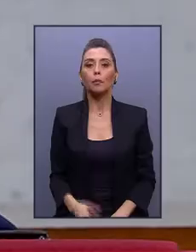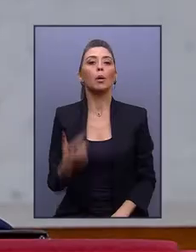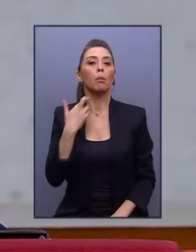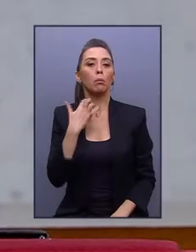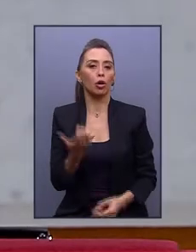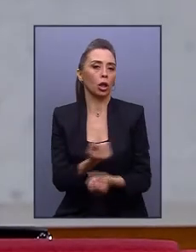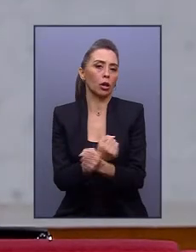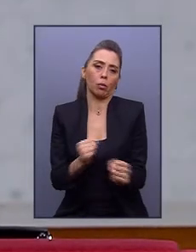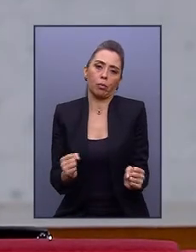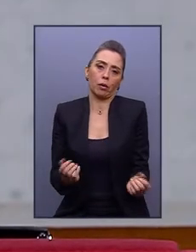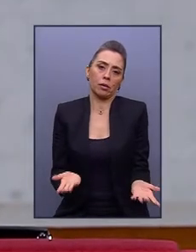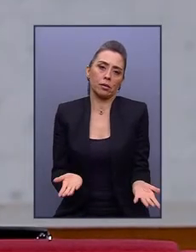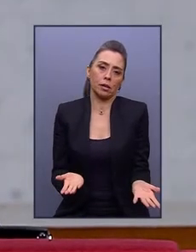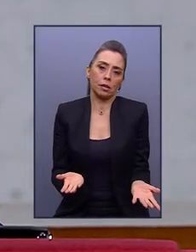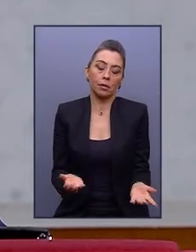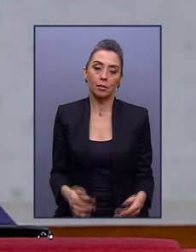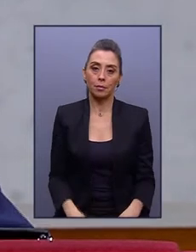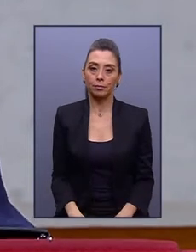no puede ser.